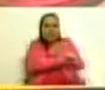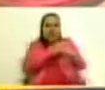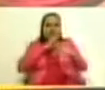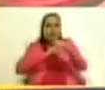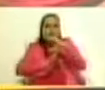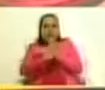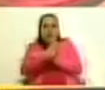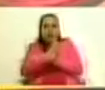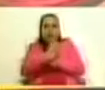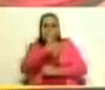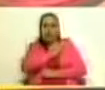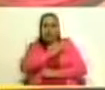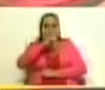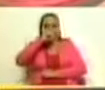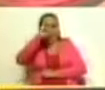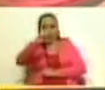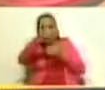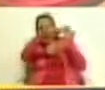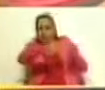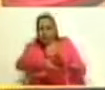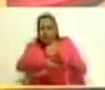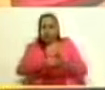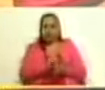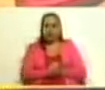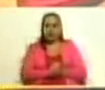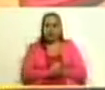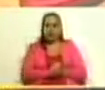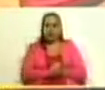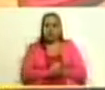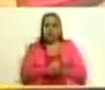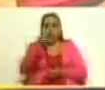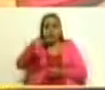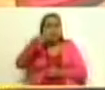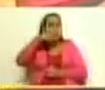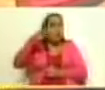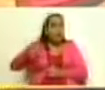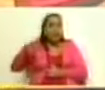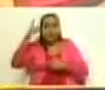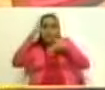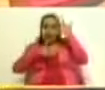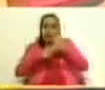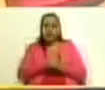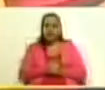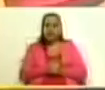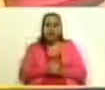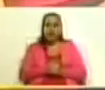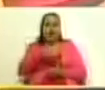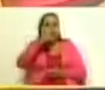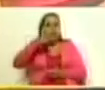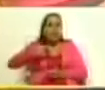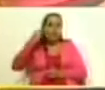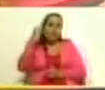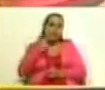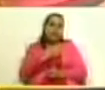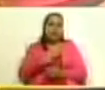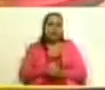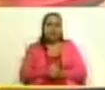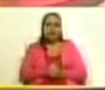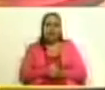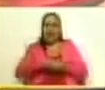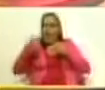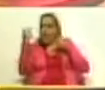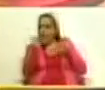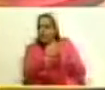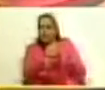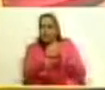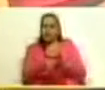que caracteriza a Nicolás Maduro Moro, que caracteriza al pueblo chavista, al pueblo bolivariano. Eso, presidente,